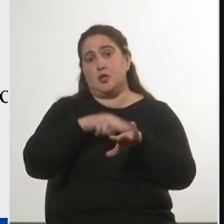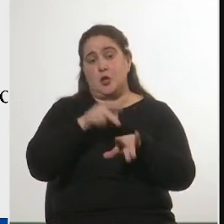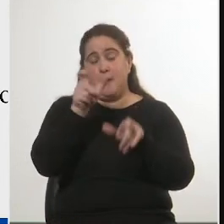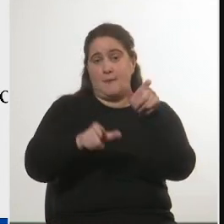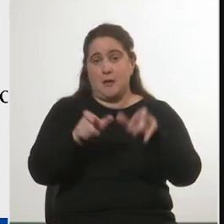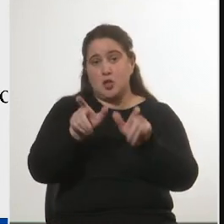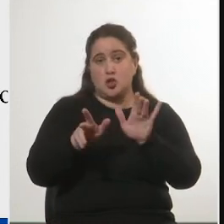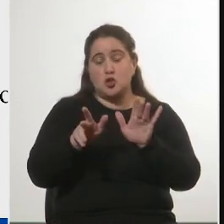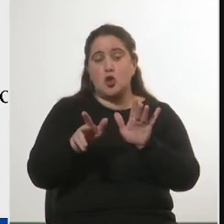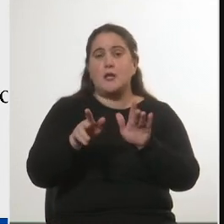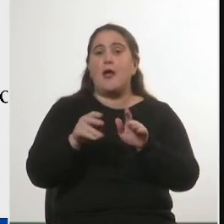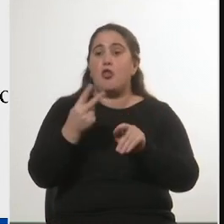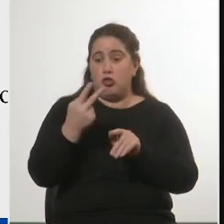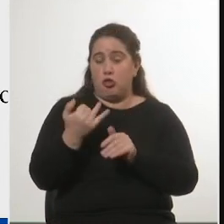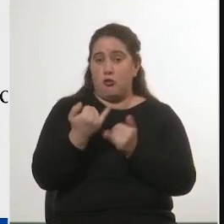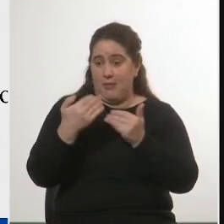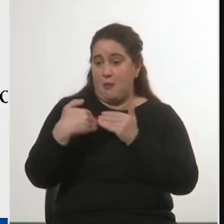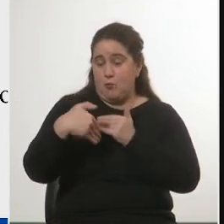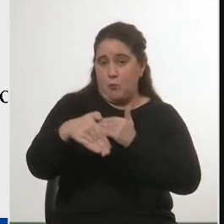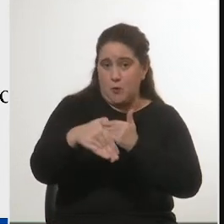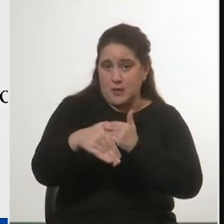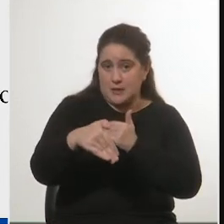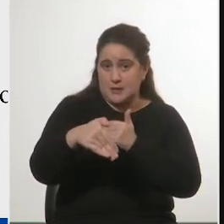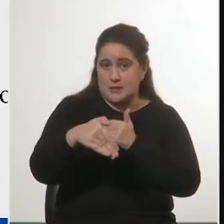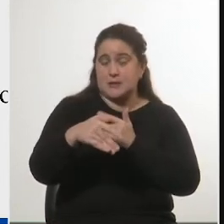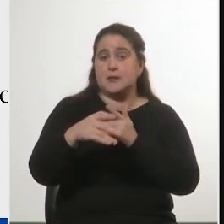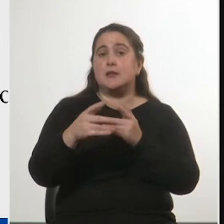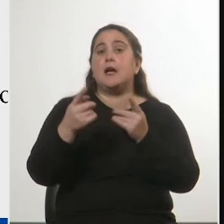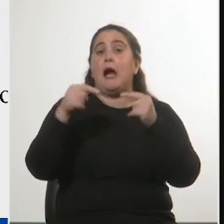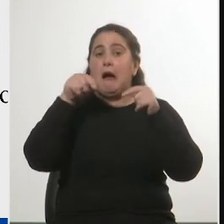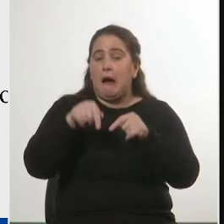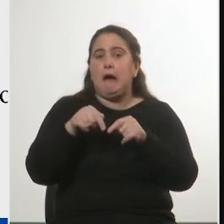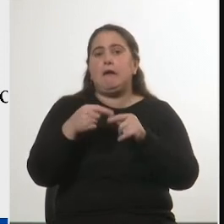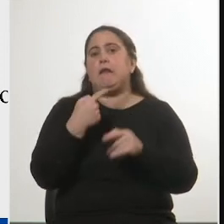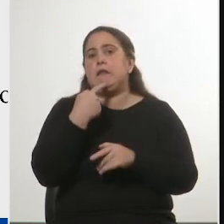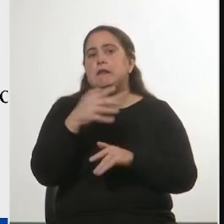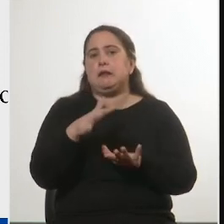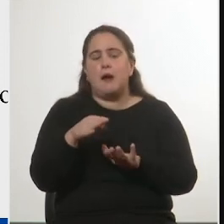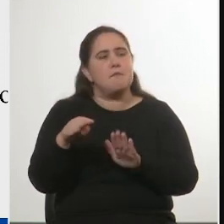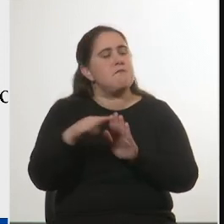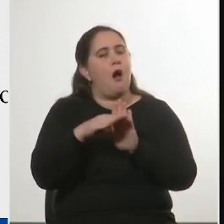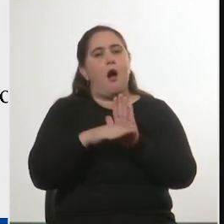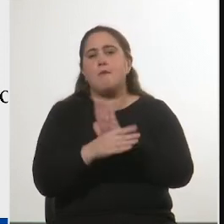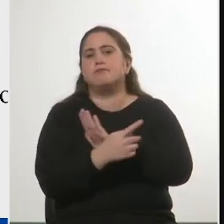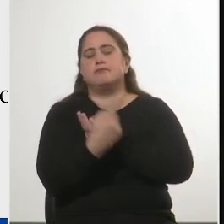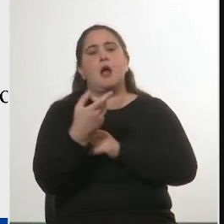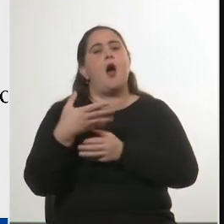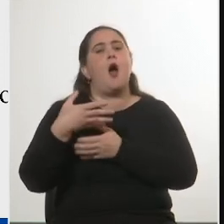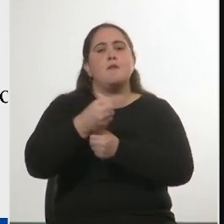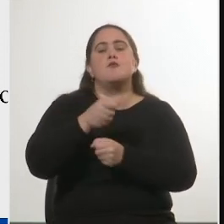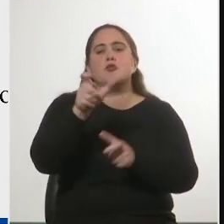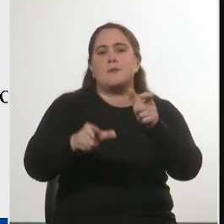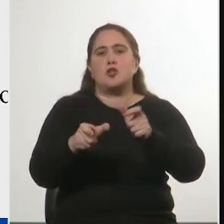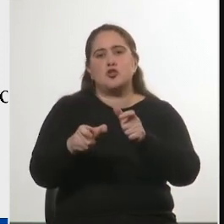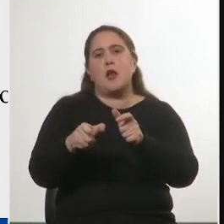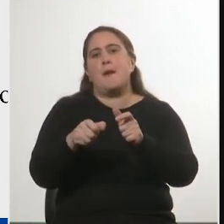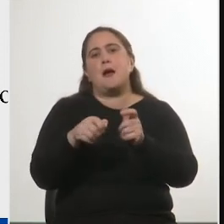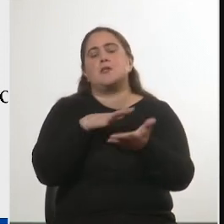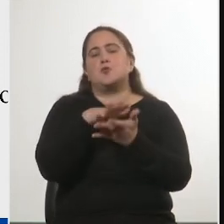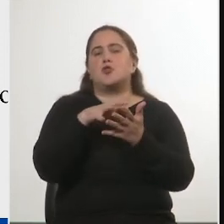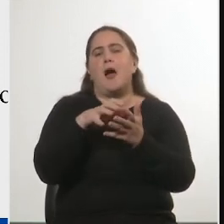la población vulnerable por parte de las cátedras, se establecen las primeras medidas de apoyo a la población